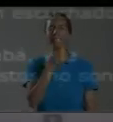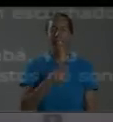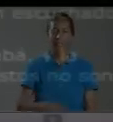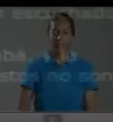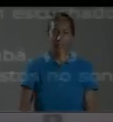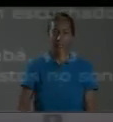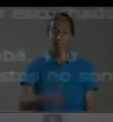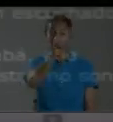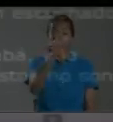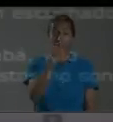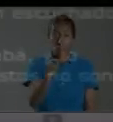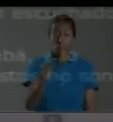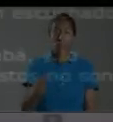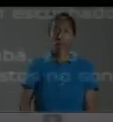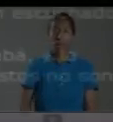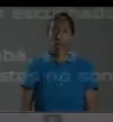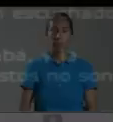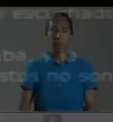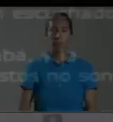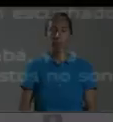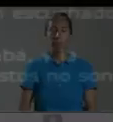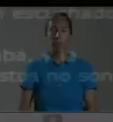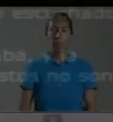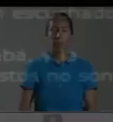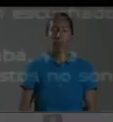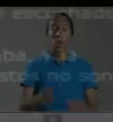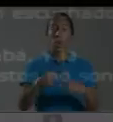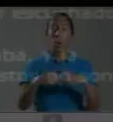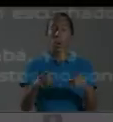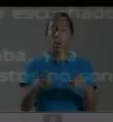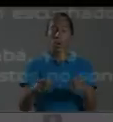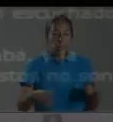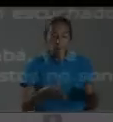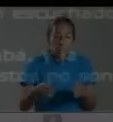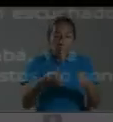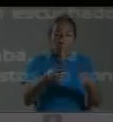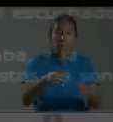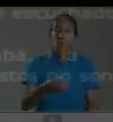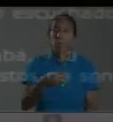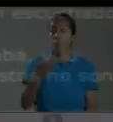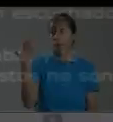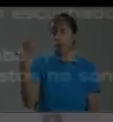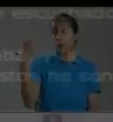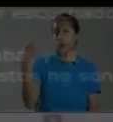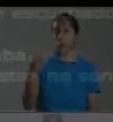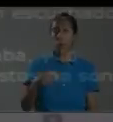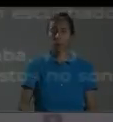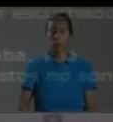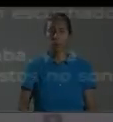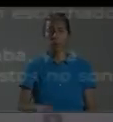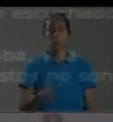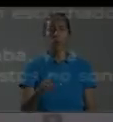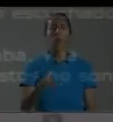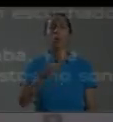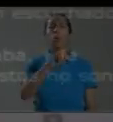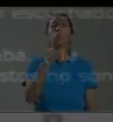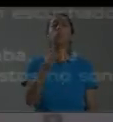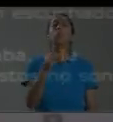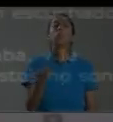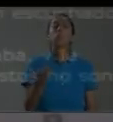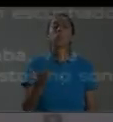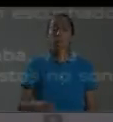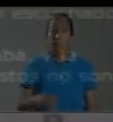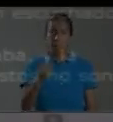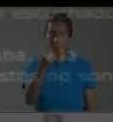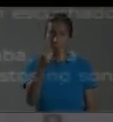y preguntad por los senderos antiguos, ¿cuál es el buen camino? Y